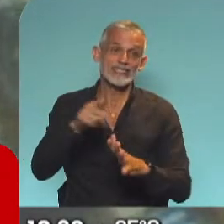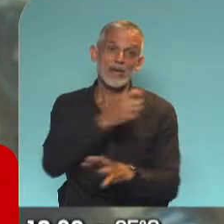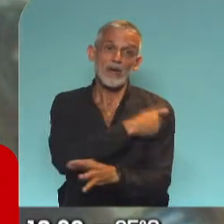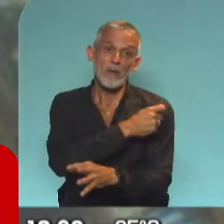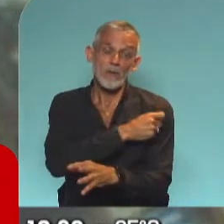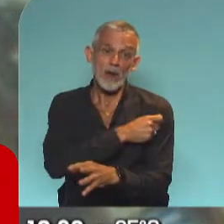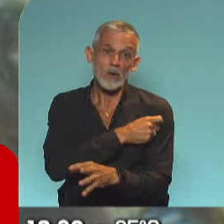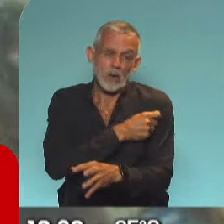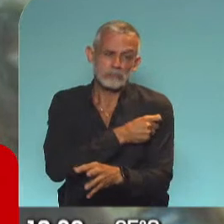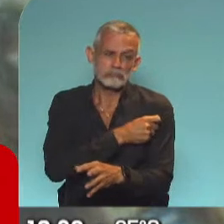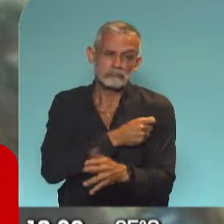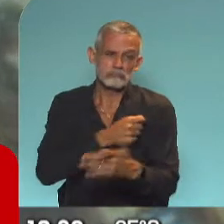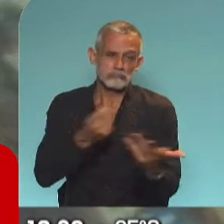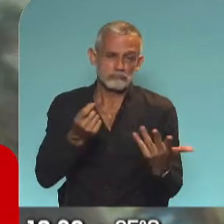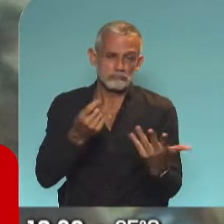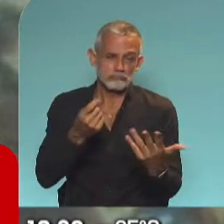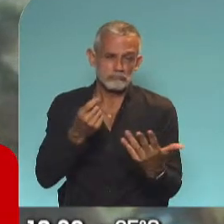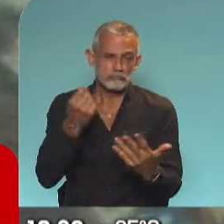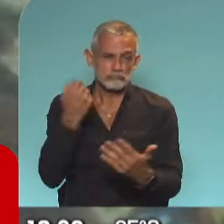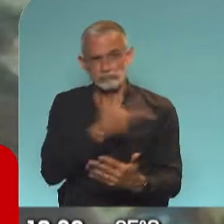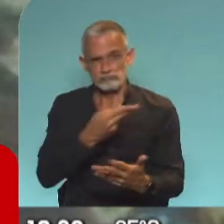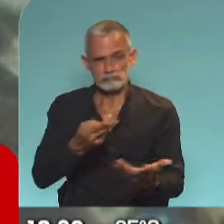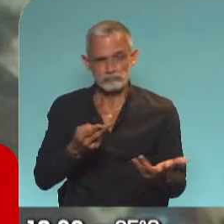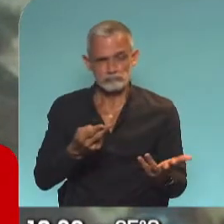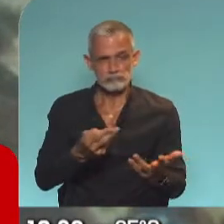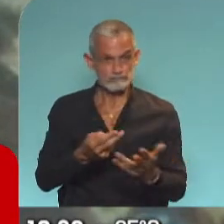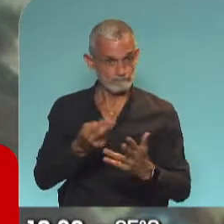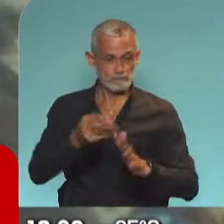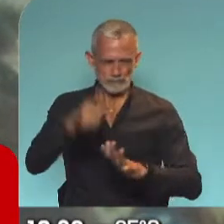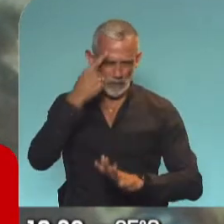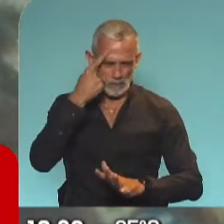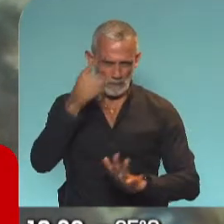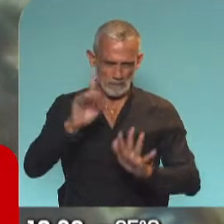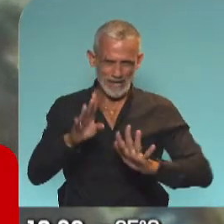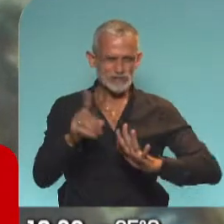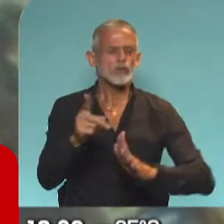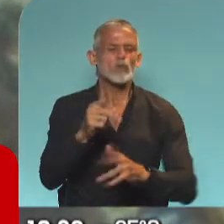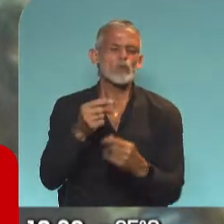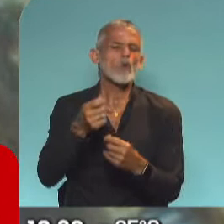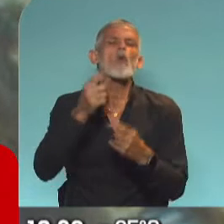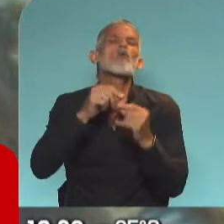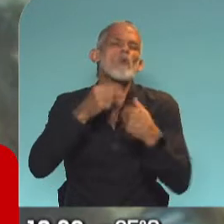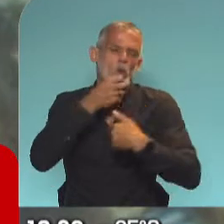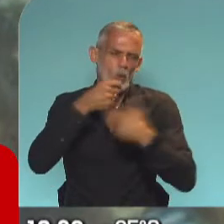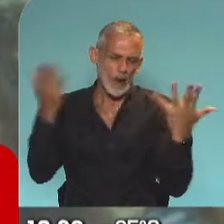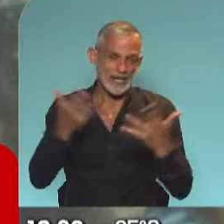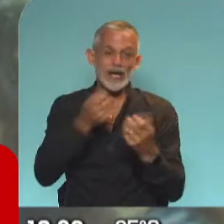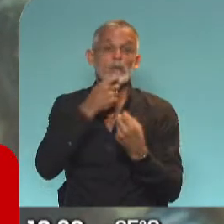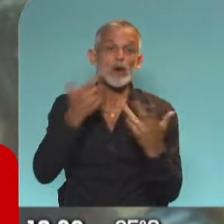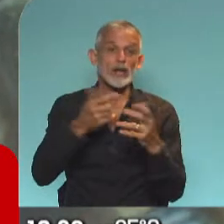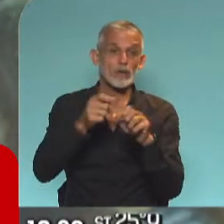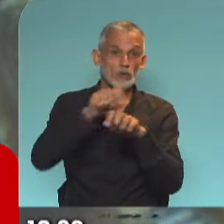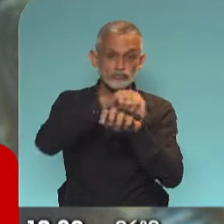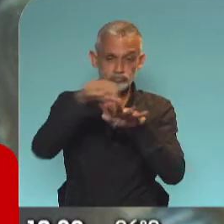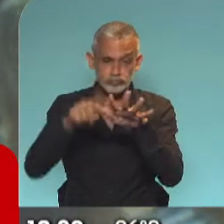podría contra la vacuna. Eso es lo que nos está diciendo. Usted imagínese, supóngase que, y voy a poner un número ficticio, que la espiga tiene 100 proteínas.